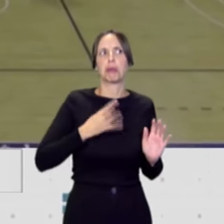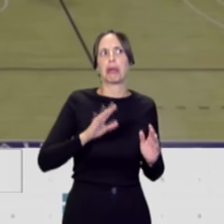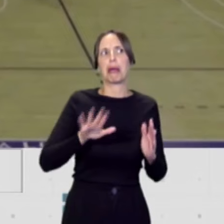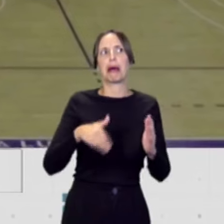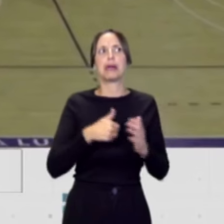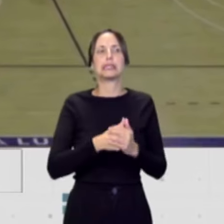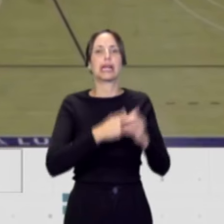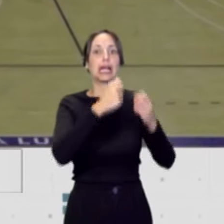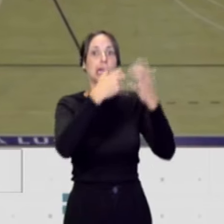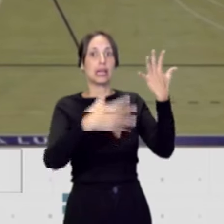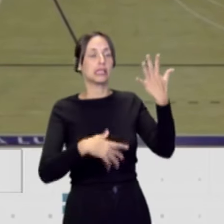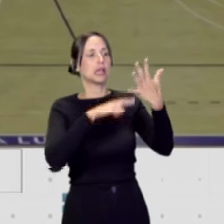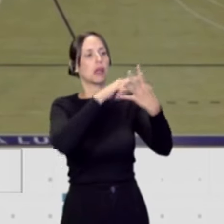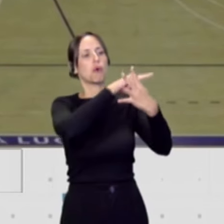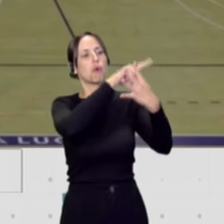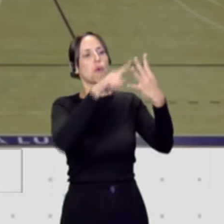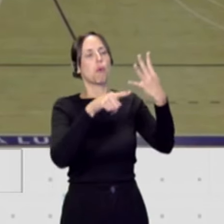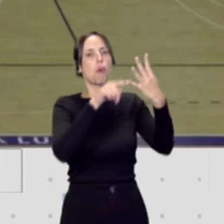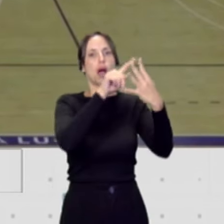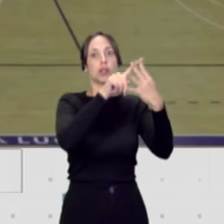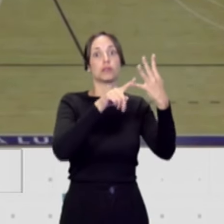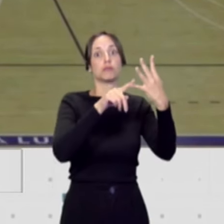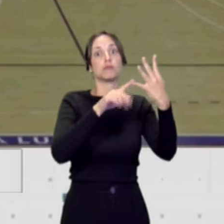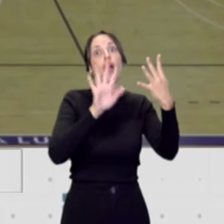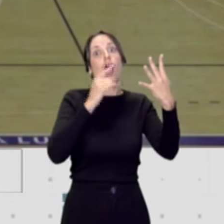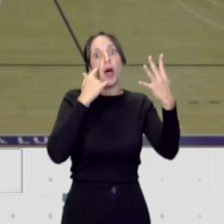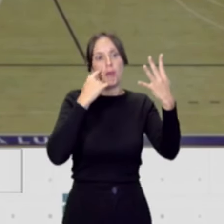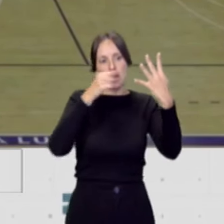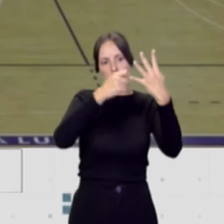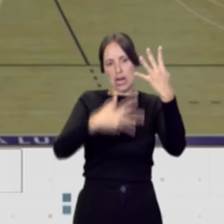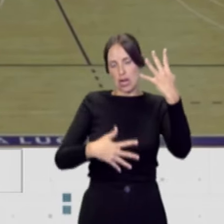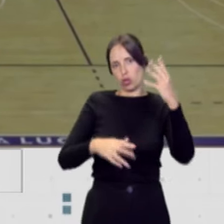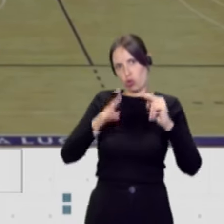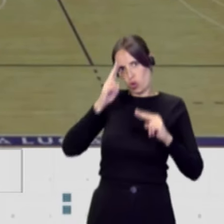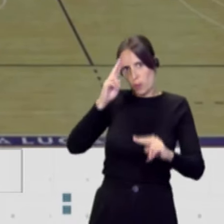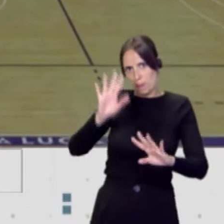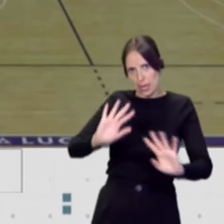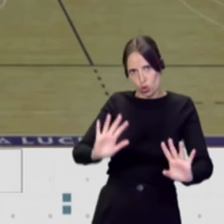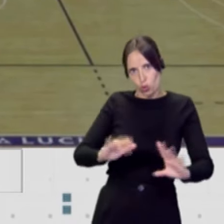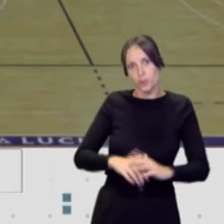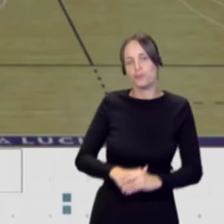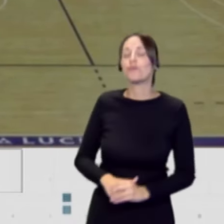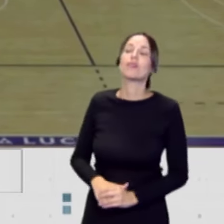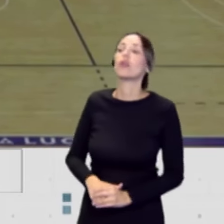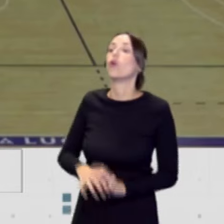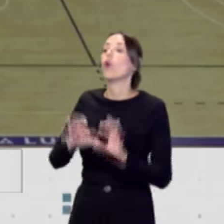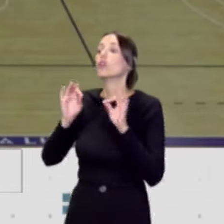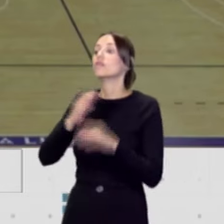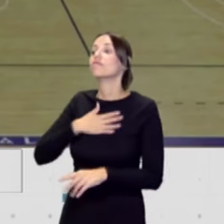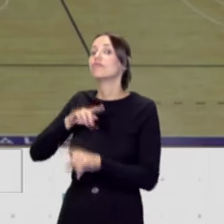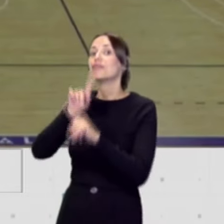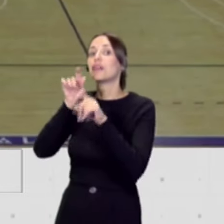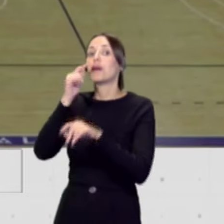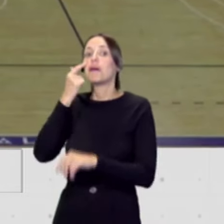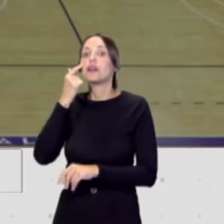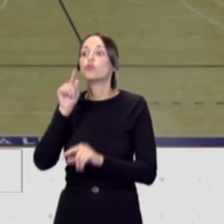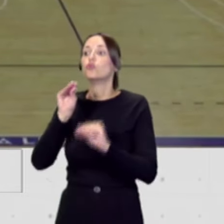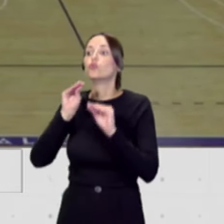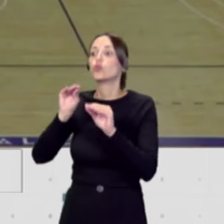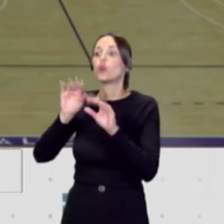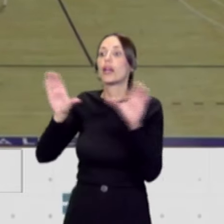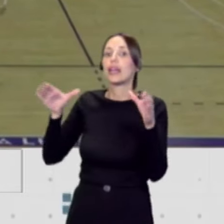¿no? Si no pasa nada, con todo el respeto a los demás jugadores del equipo. Uh-huh. Pues justo por eso te quería preguntar, Ramón, por el equipo, por la plantilla, por los jugadores. No